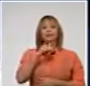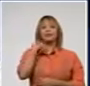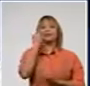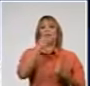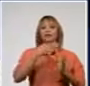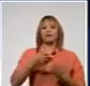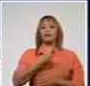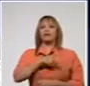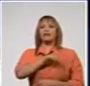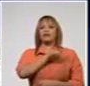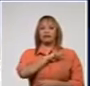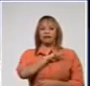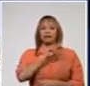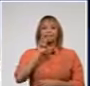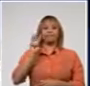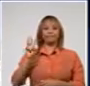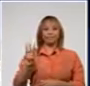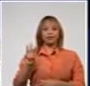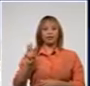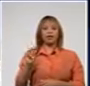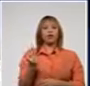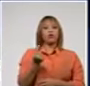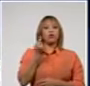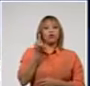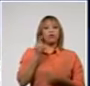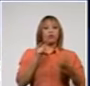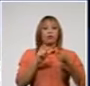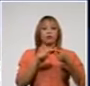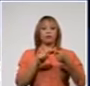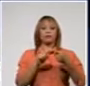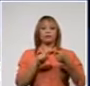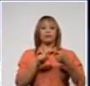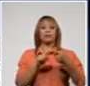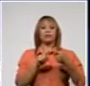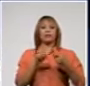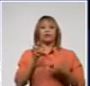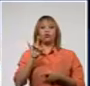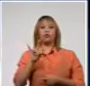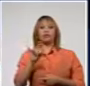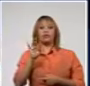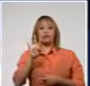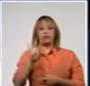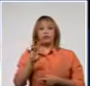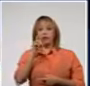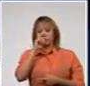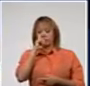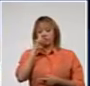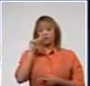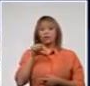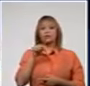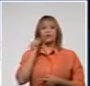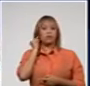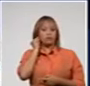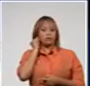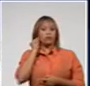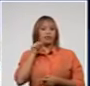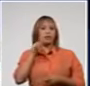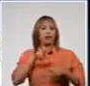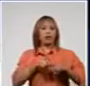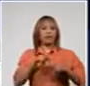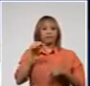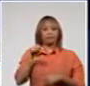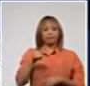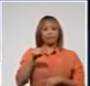ayer. Una es una señora de 94 años de edad, de aquí de La Habana, con